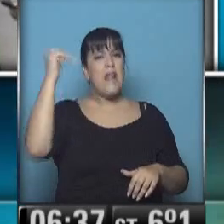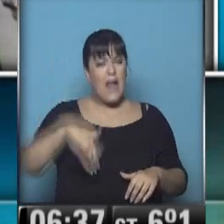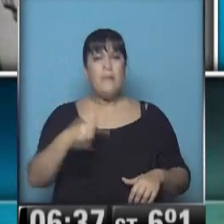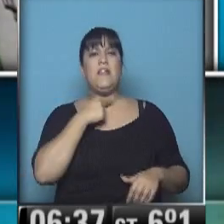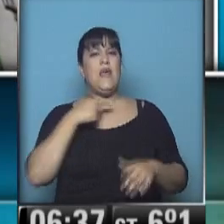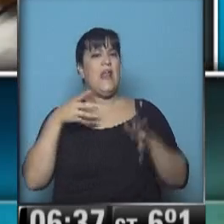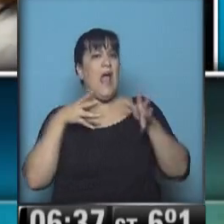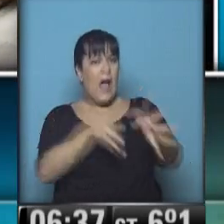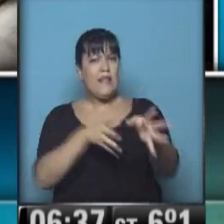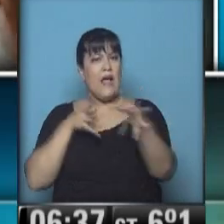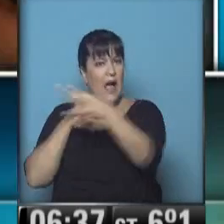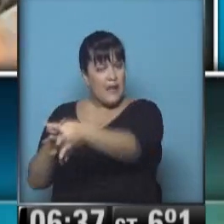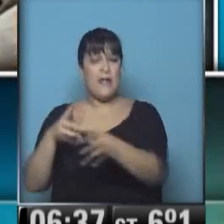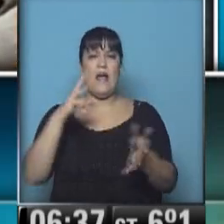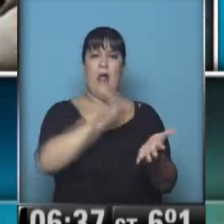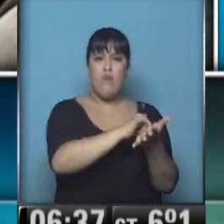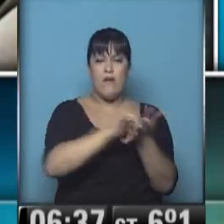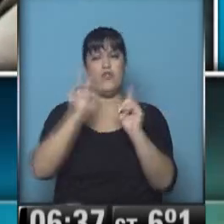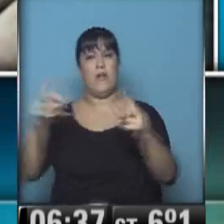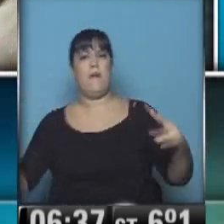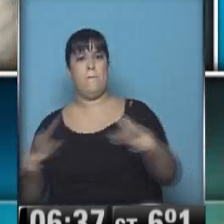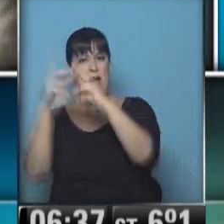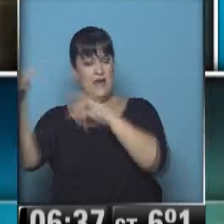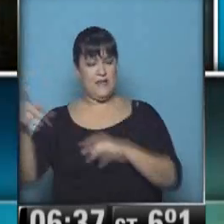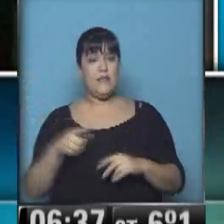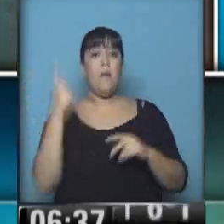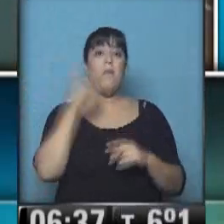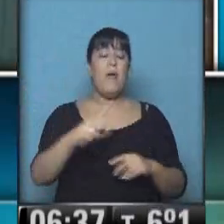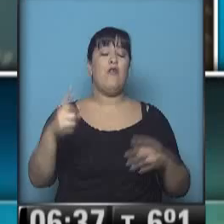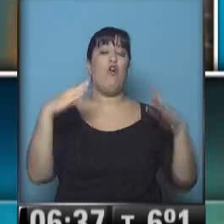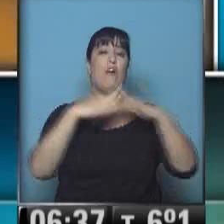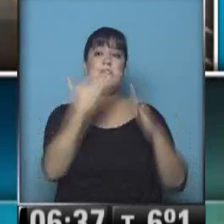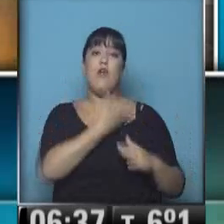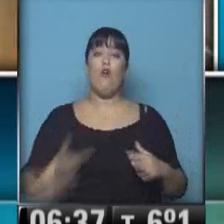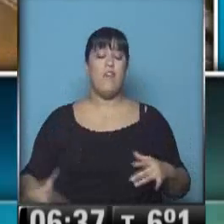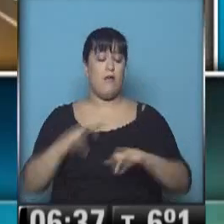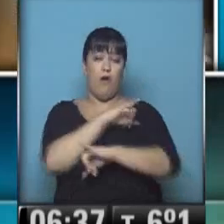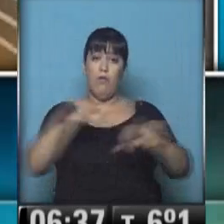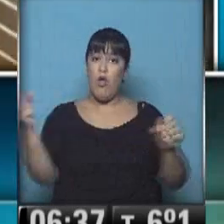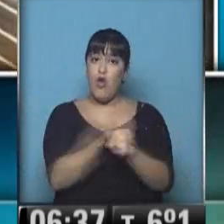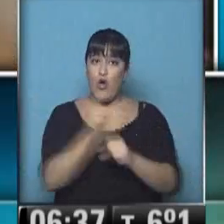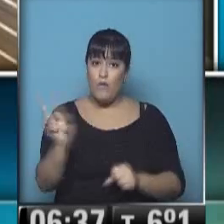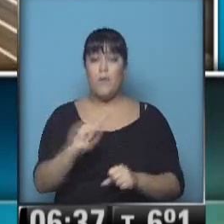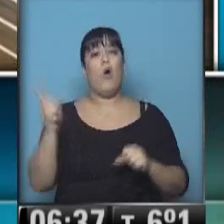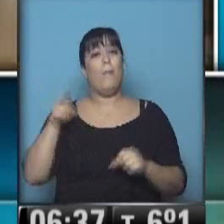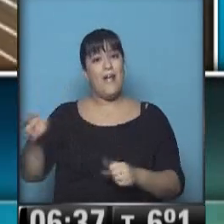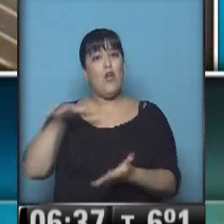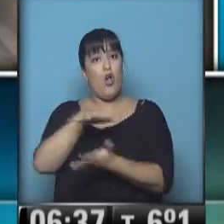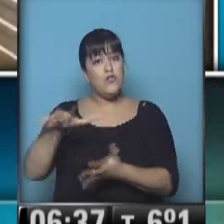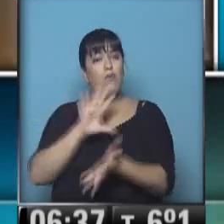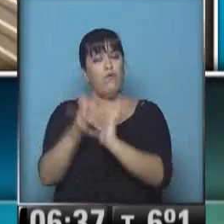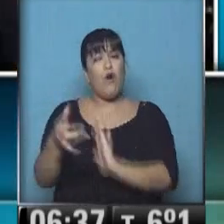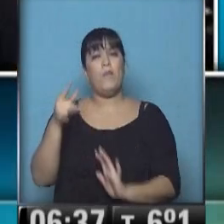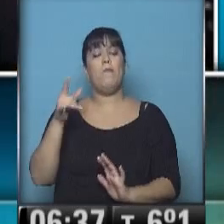los subtes de ambas ciudades. Aunque la Casa Blanca no confirmó el dato, reconoció a los yihadistas como una